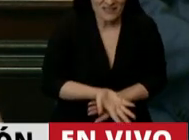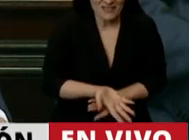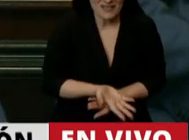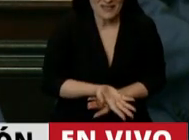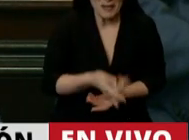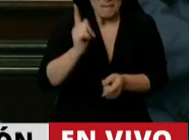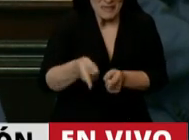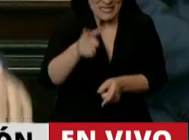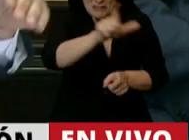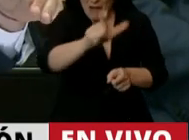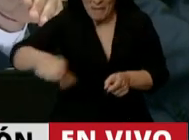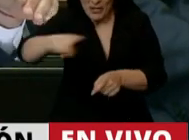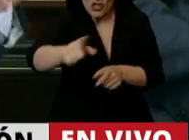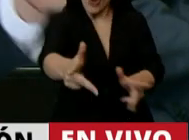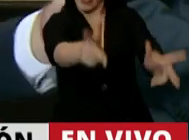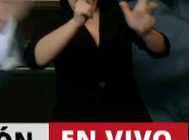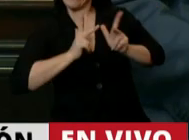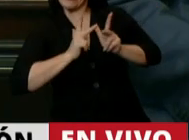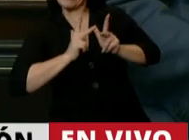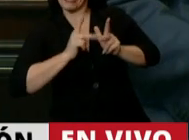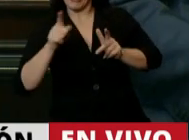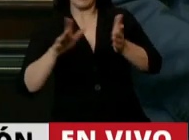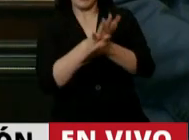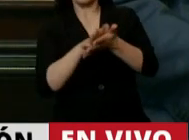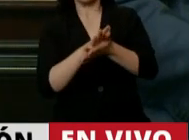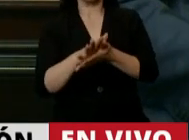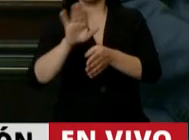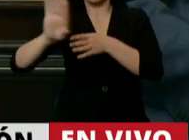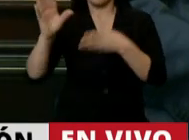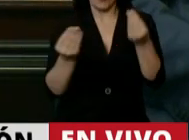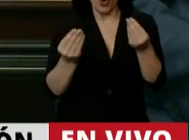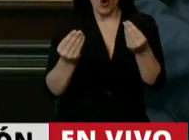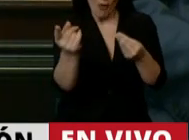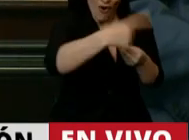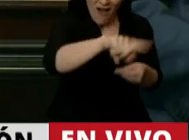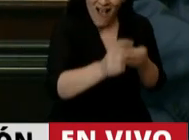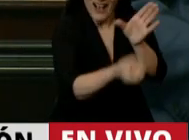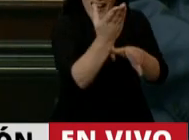nos vengan a decir cómo tenemos que ahora resolver el problema que crearon.